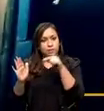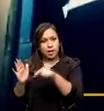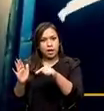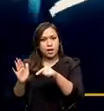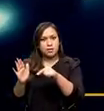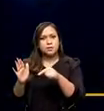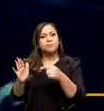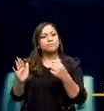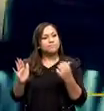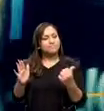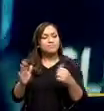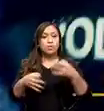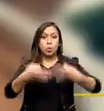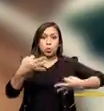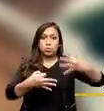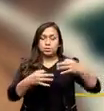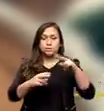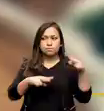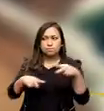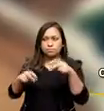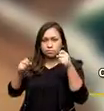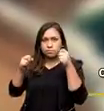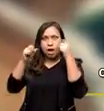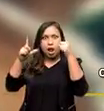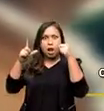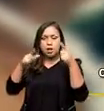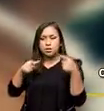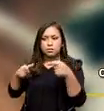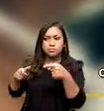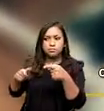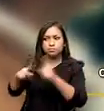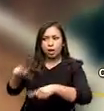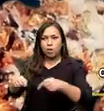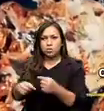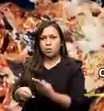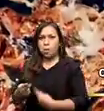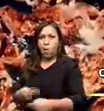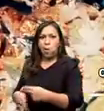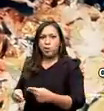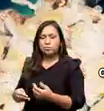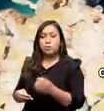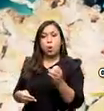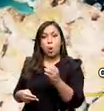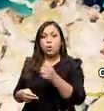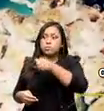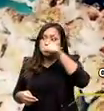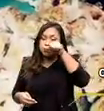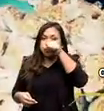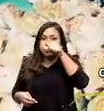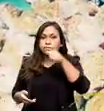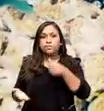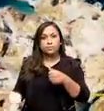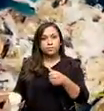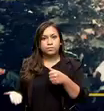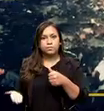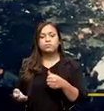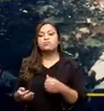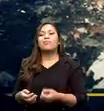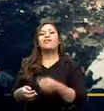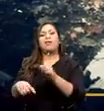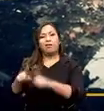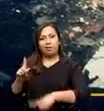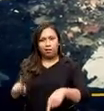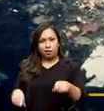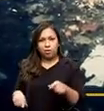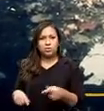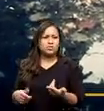permitirán la actuación acertada de la justicia frente a casos de consumidores y su vulnerabilidad frente al delito y a la cadena